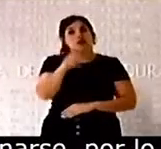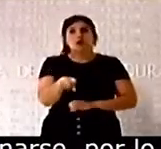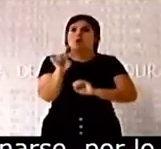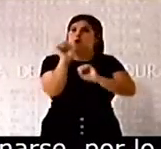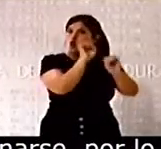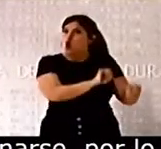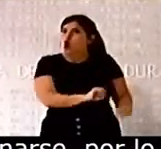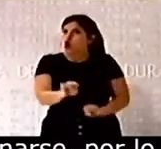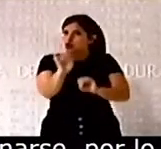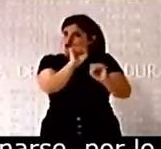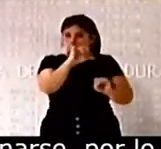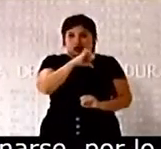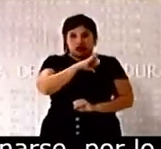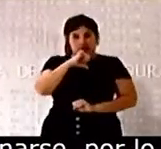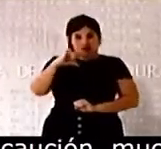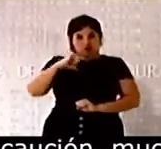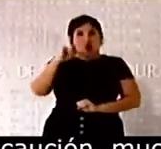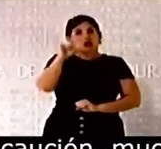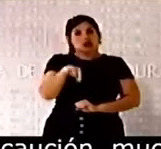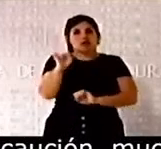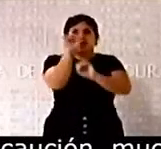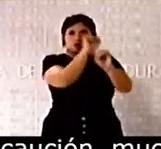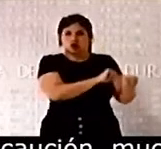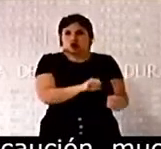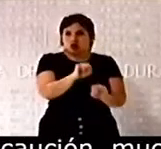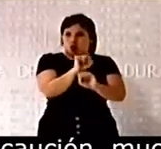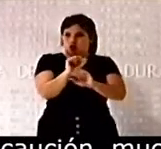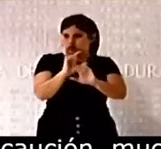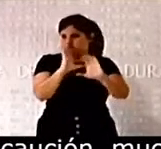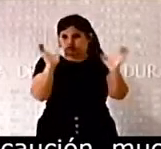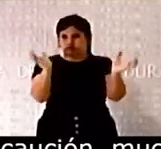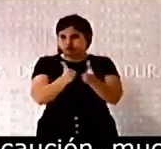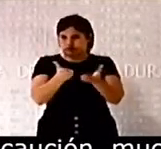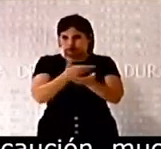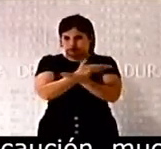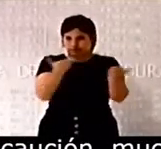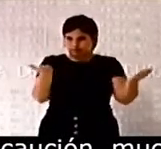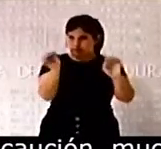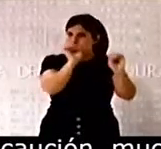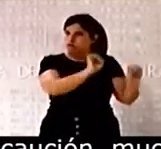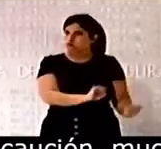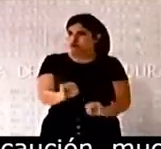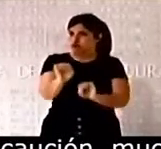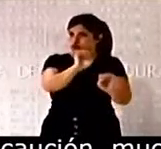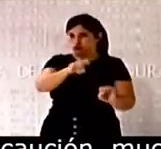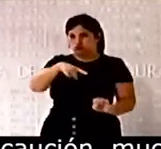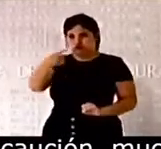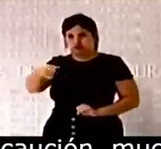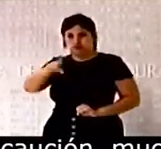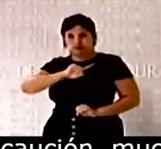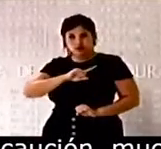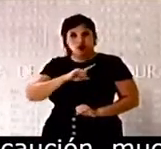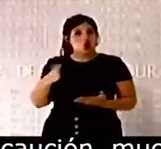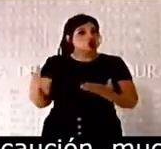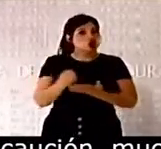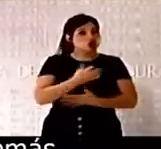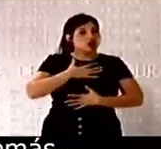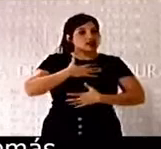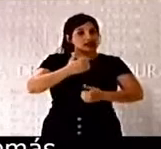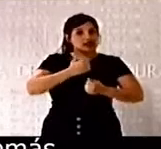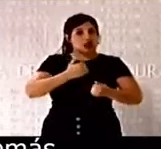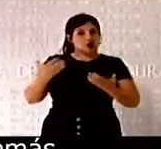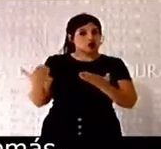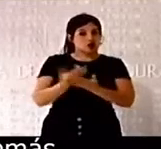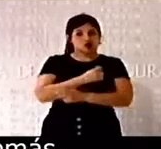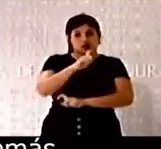protección individual y también colectiva hacia los demás. Protejamos la salud de todos y de todas. Lo